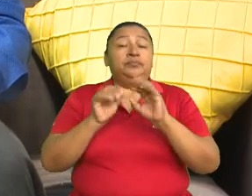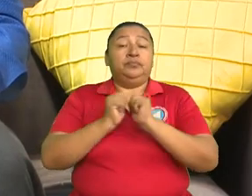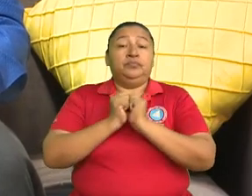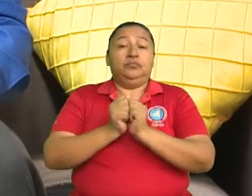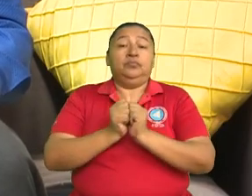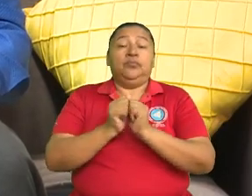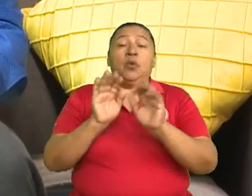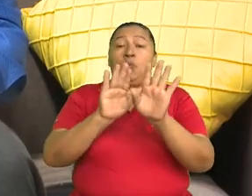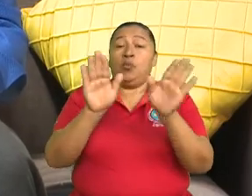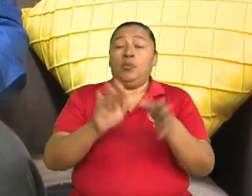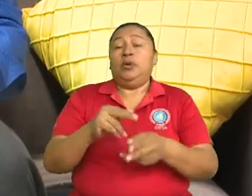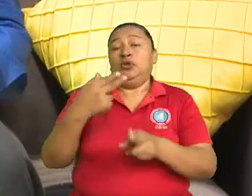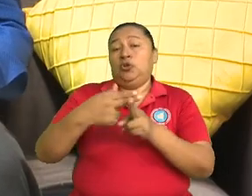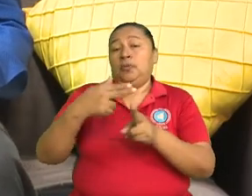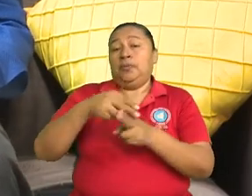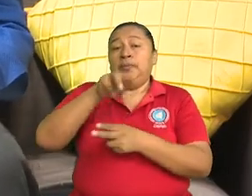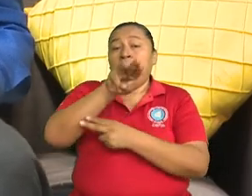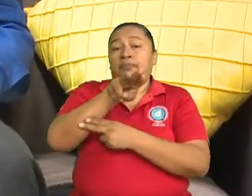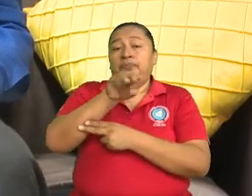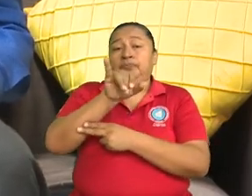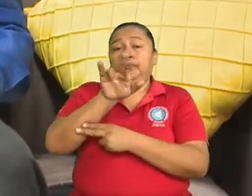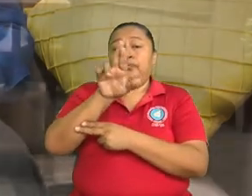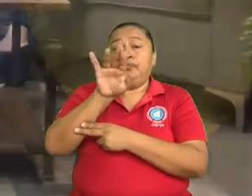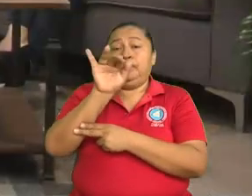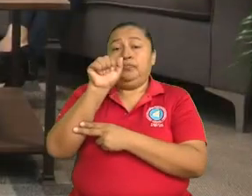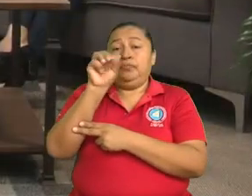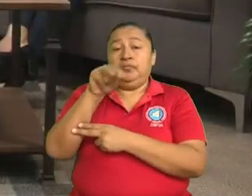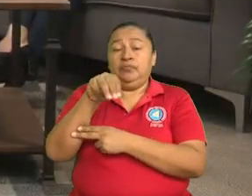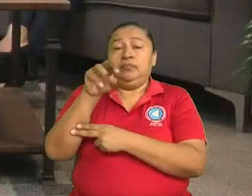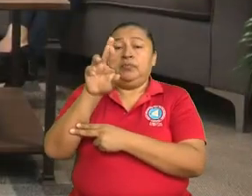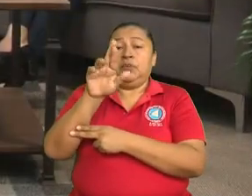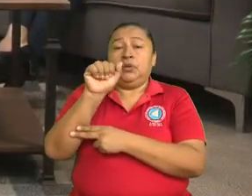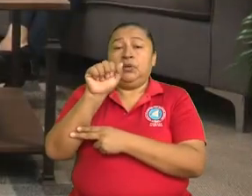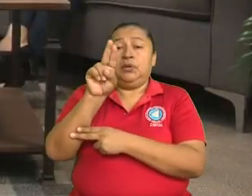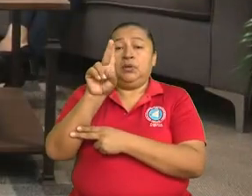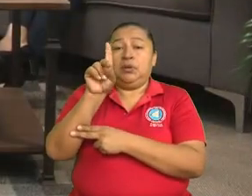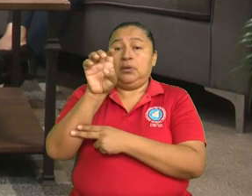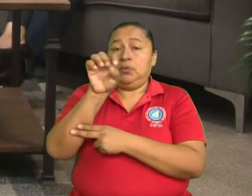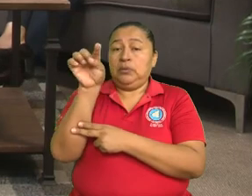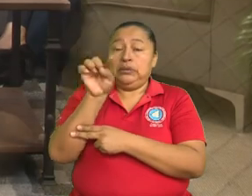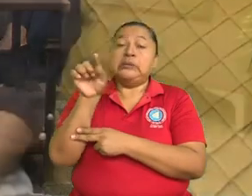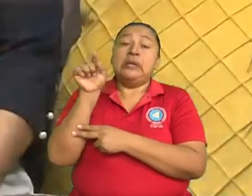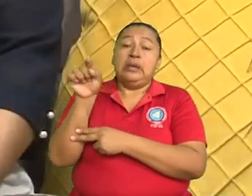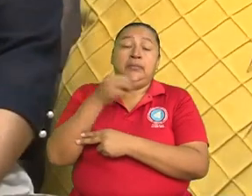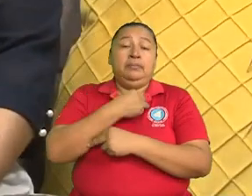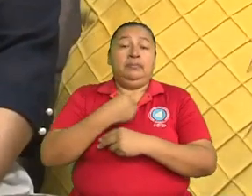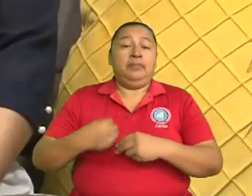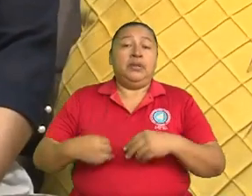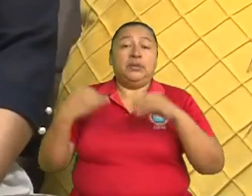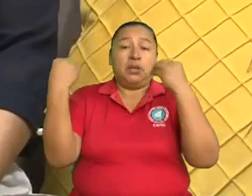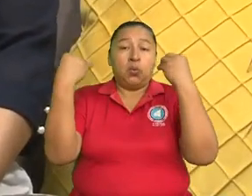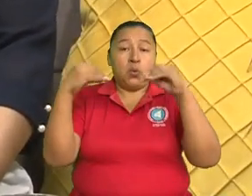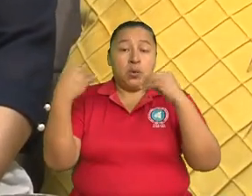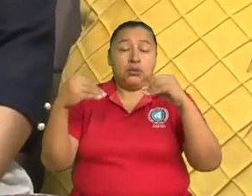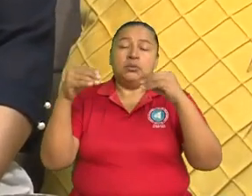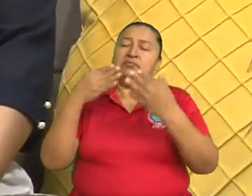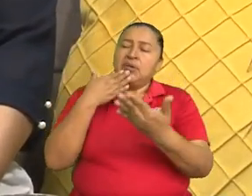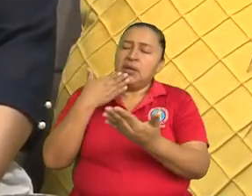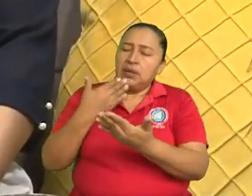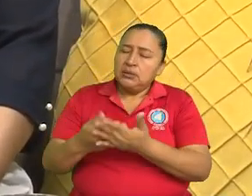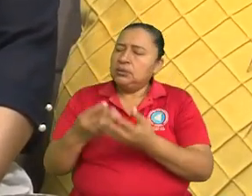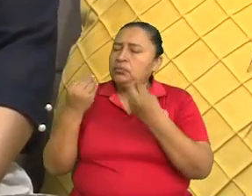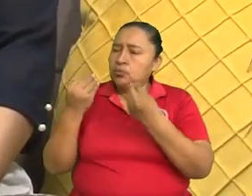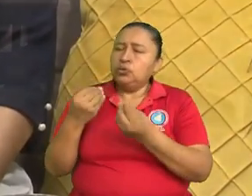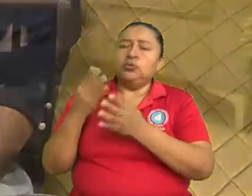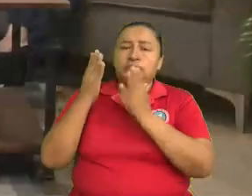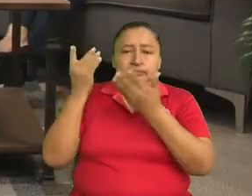compañera Miriam Raudes, ministra de Educación. Ministra, muchas gracias por su tiempo, muchas gracias por conversar con nuestra audiencia, muchas gracias